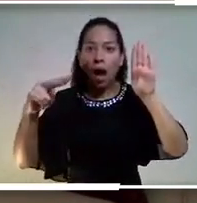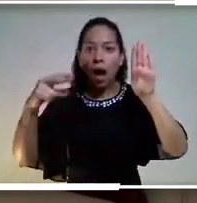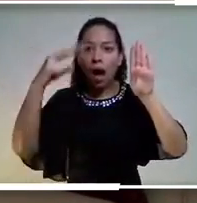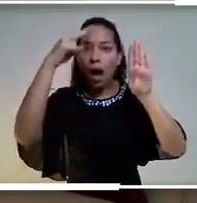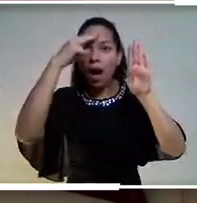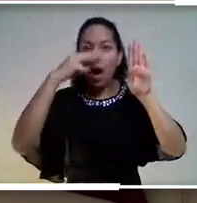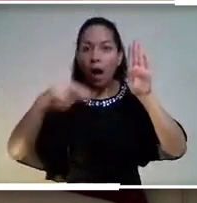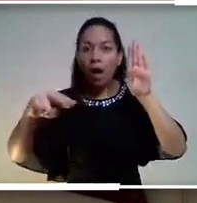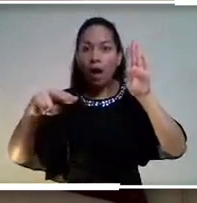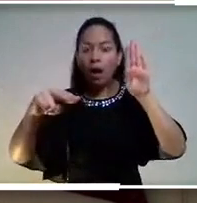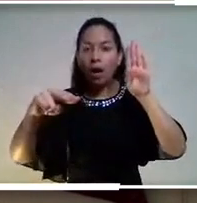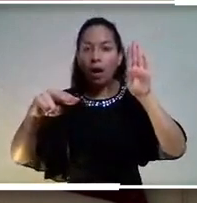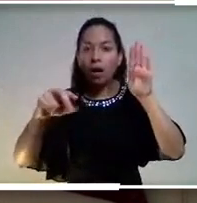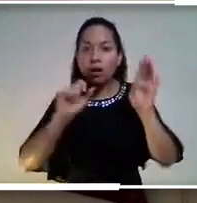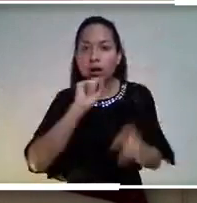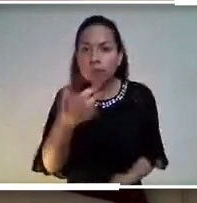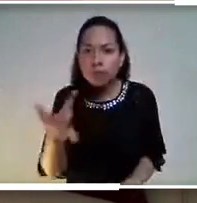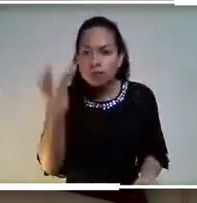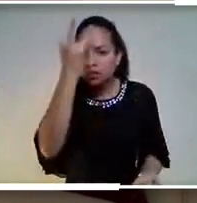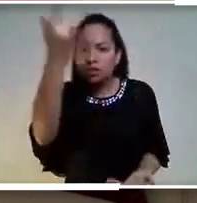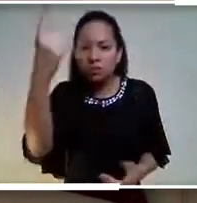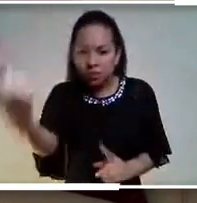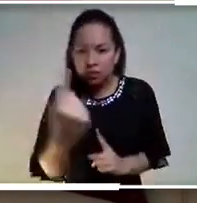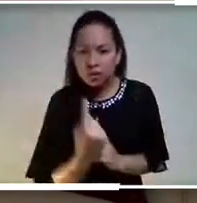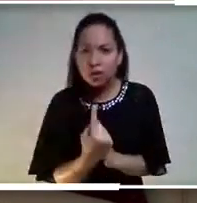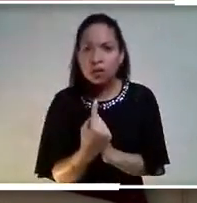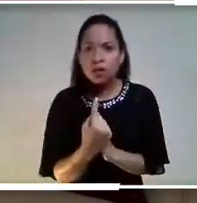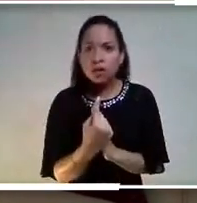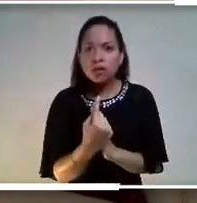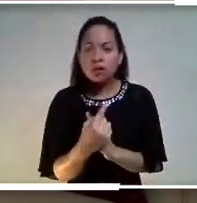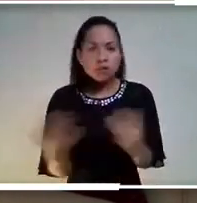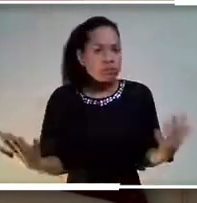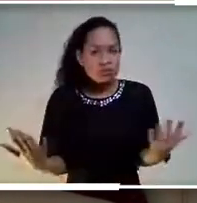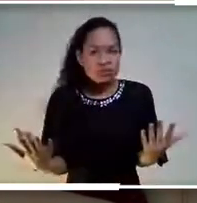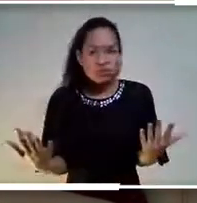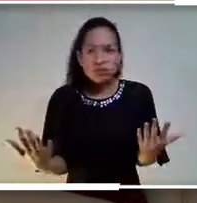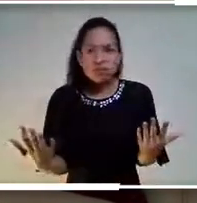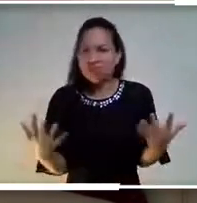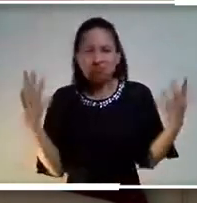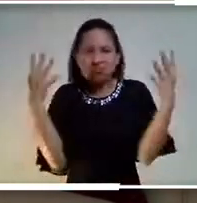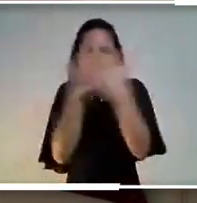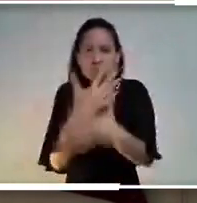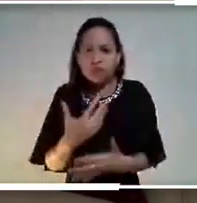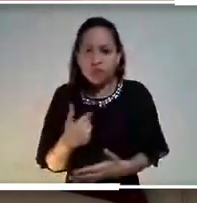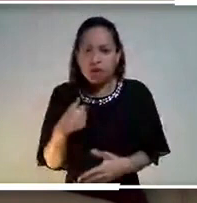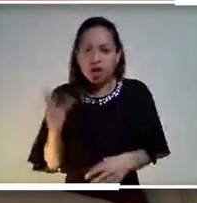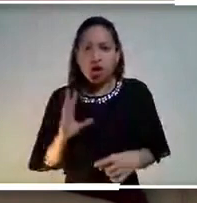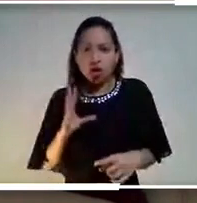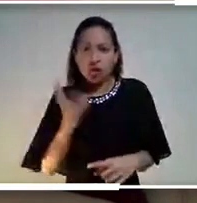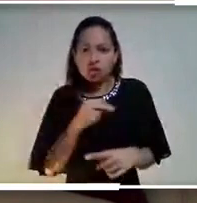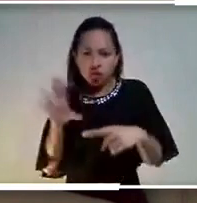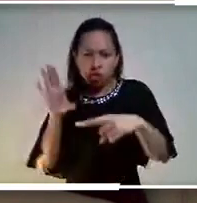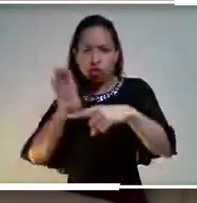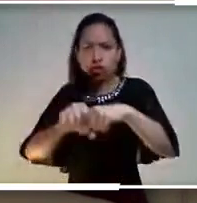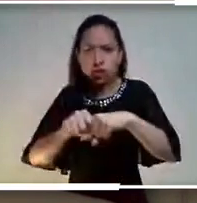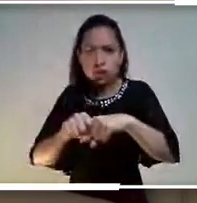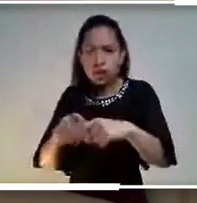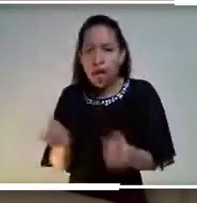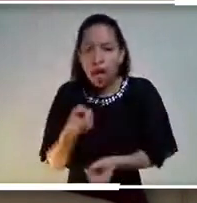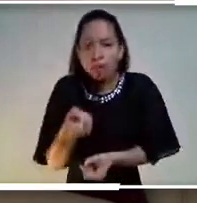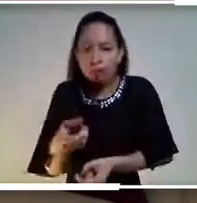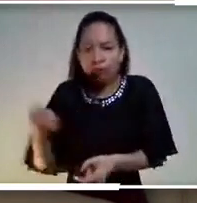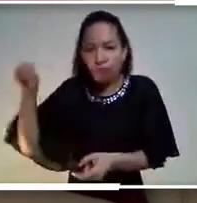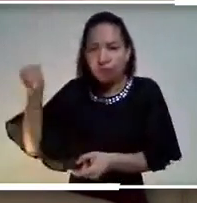aquí la decoración el reino en total confusión nosotros no nos quedamos en encontrarnos sino hasta el próximo martes qué haces aquí hoy es